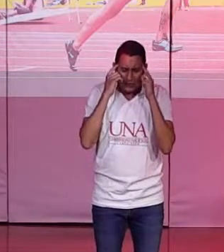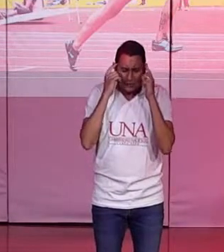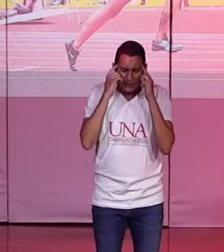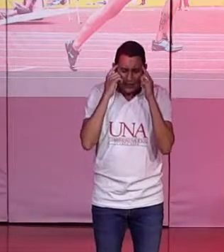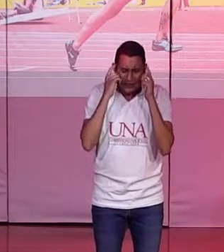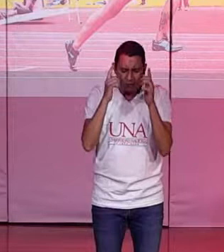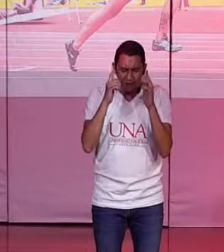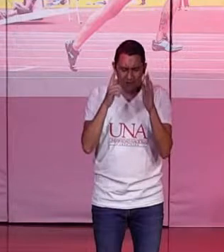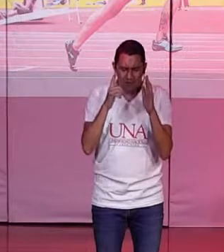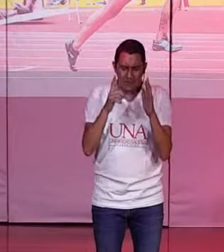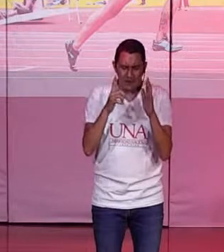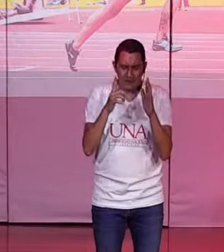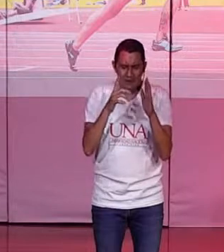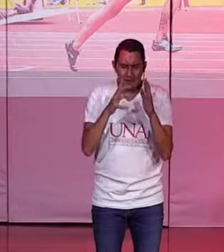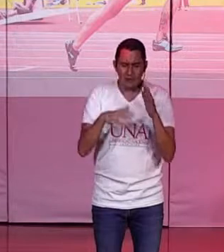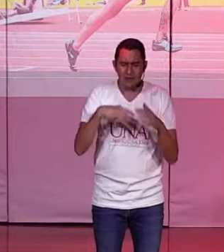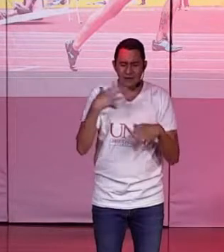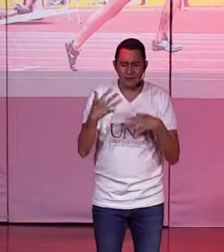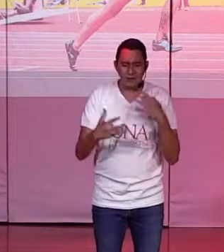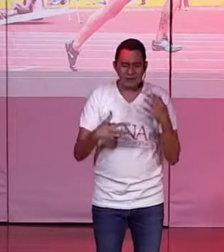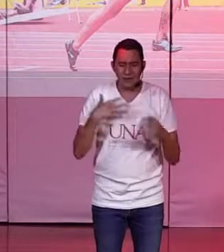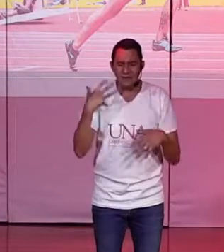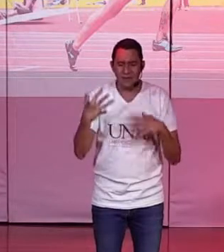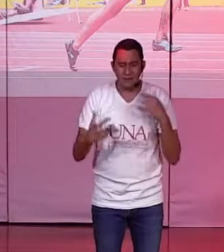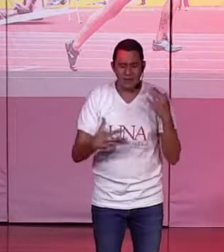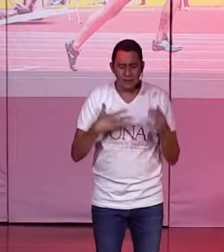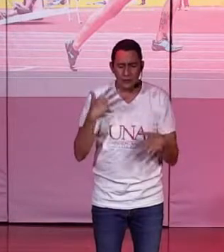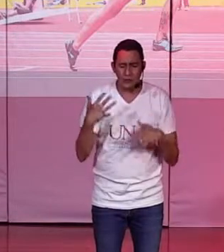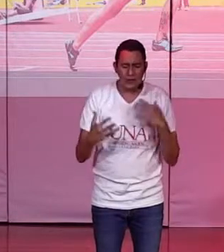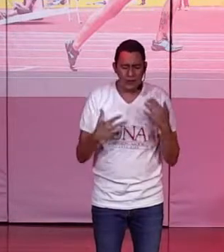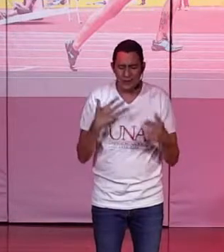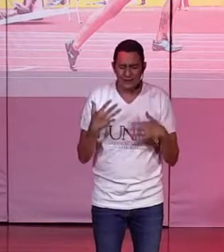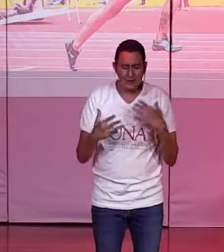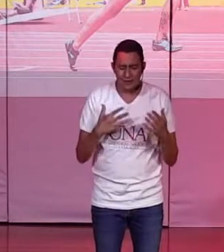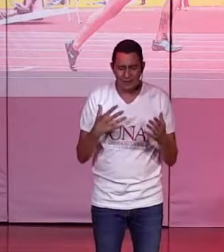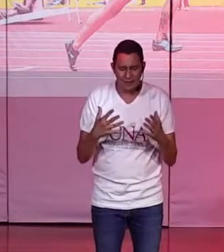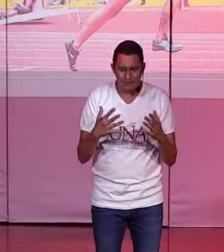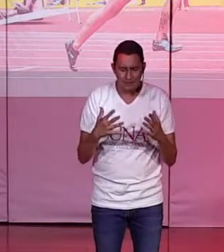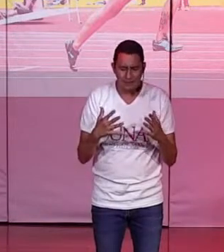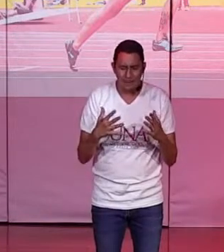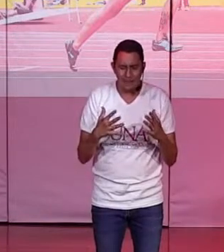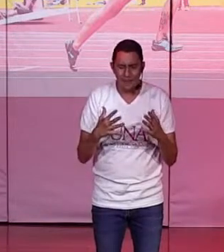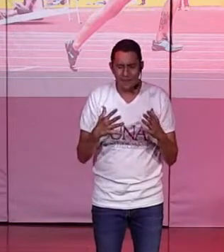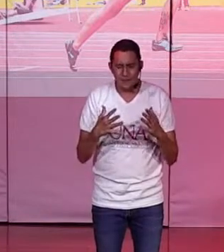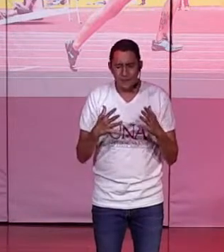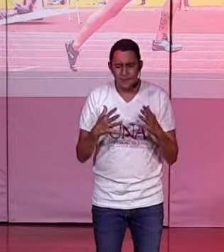con nuestra mente ir más allá. Y mientras usted está visualizando esa meta,